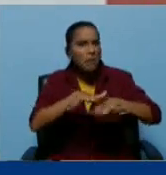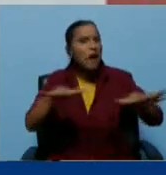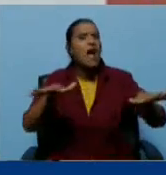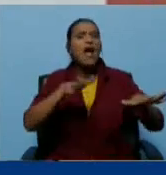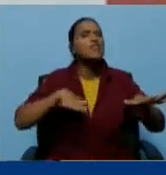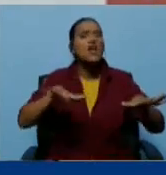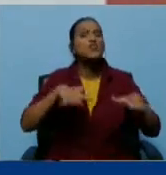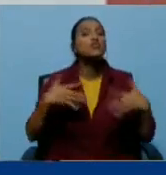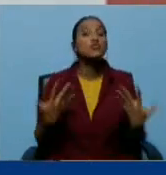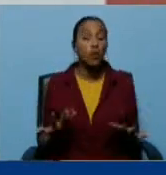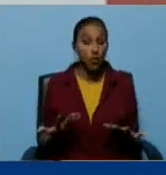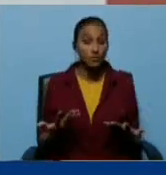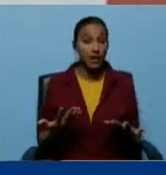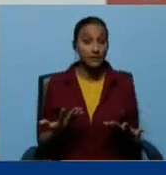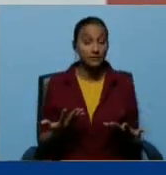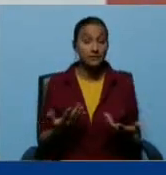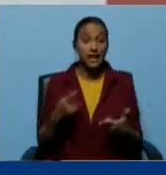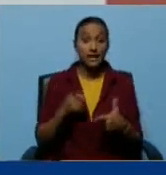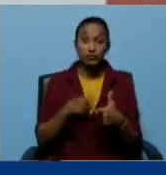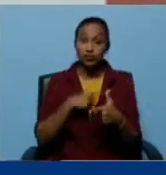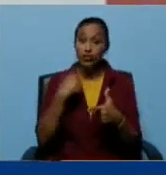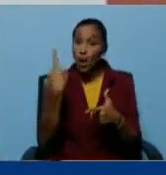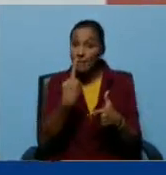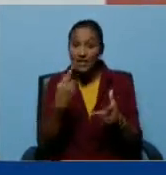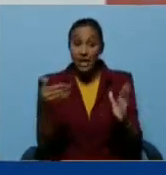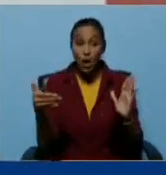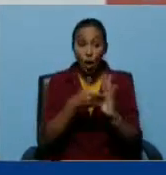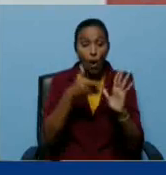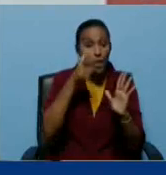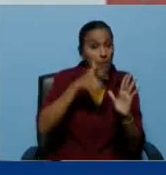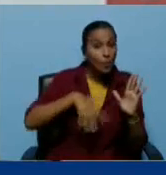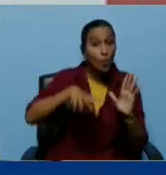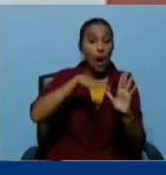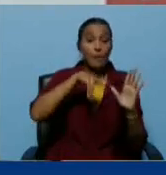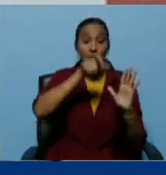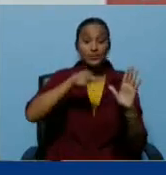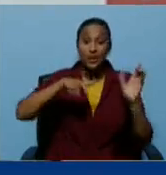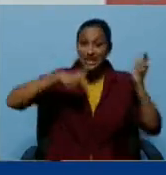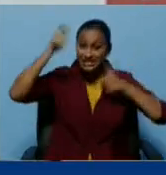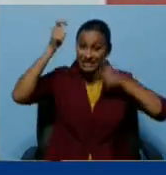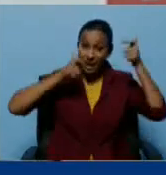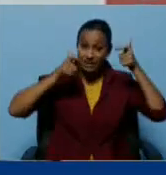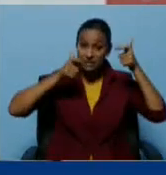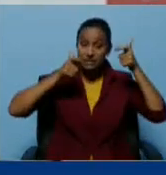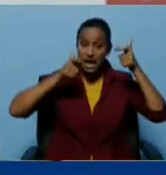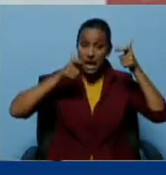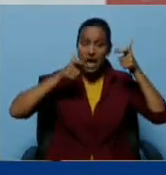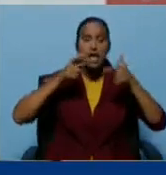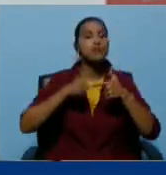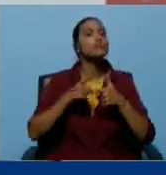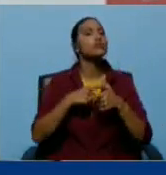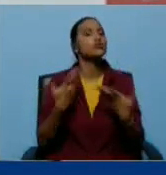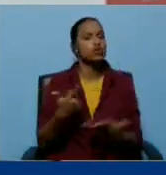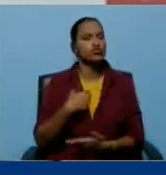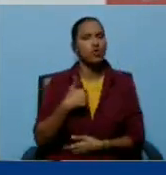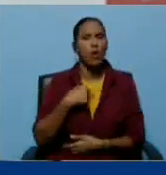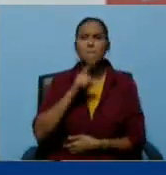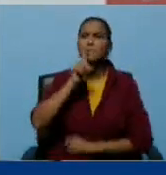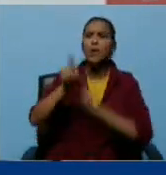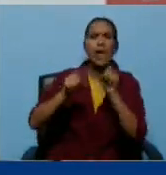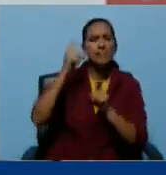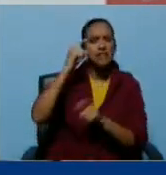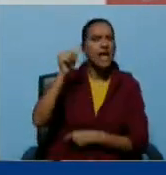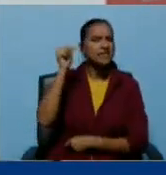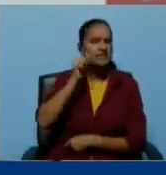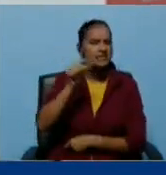esa saturación no solamente es contra el pueblo chavista. Yo preguntaba el sábado, Héctor, Pedro,